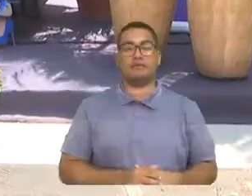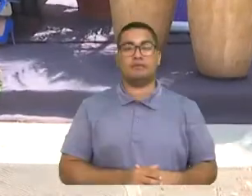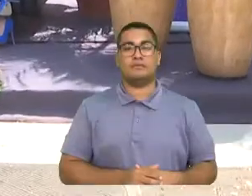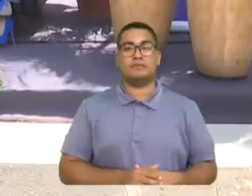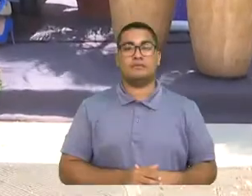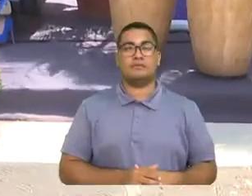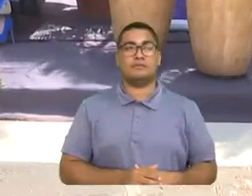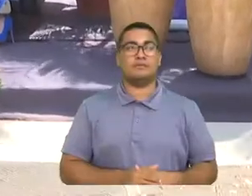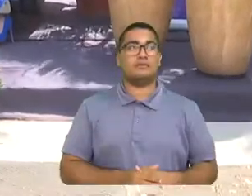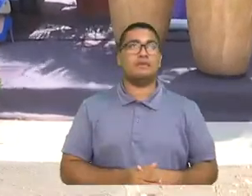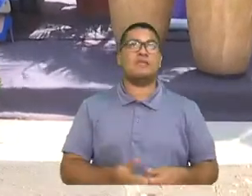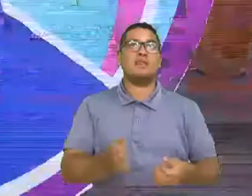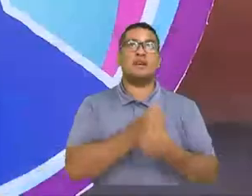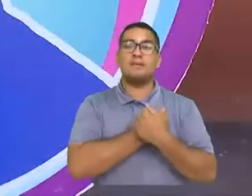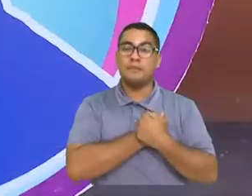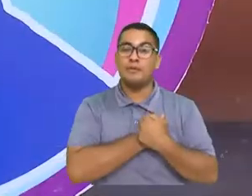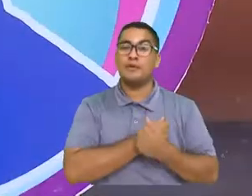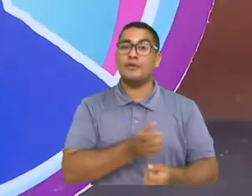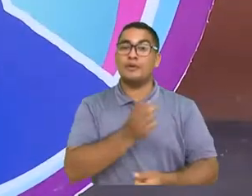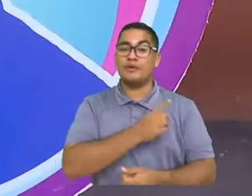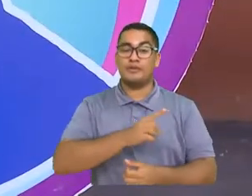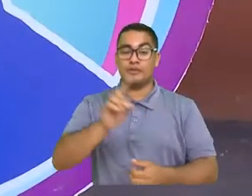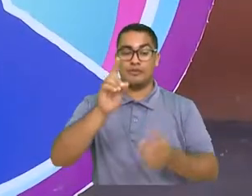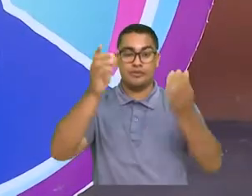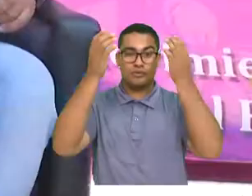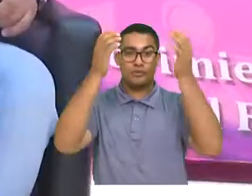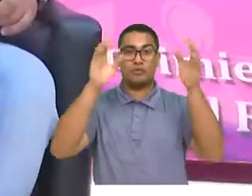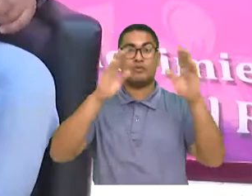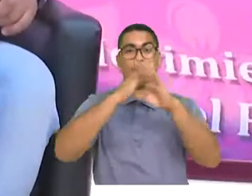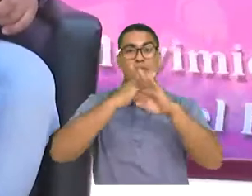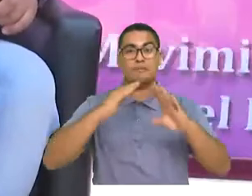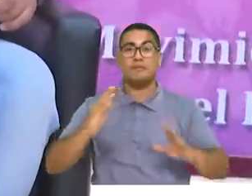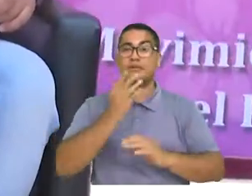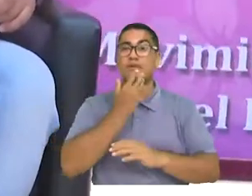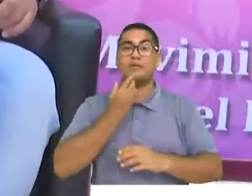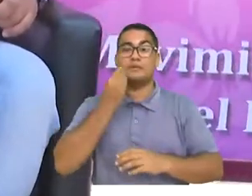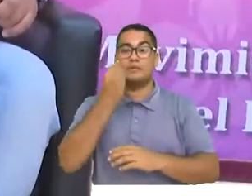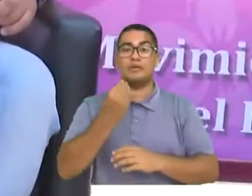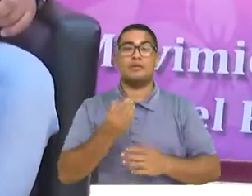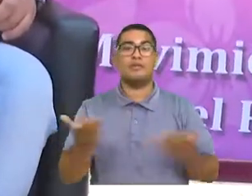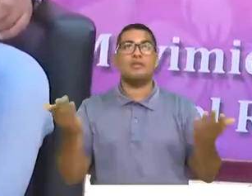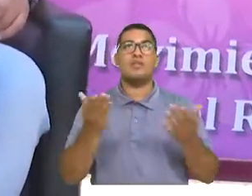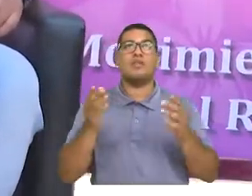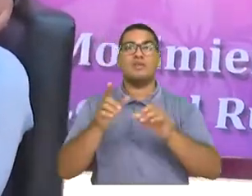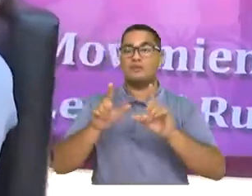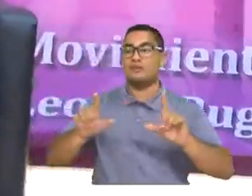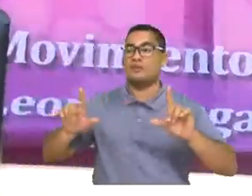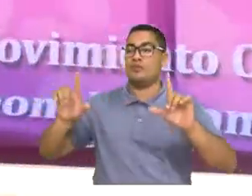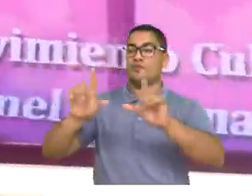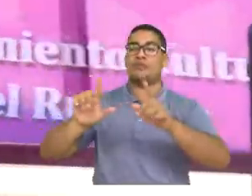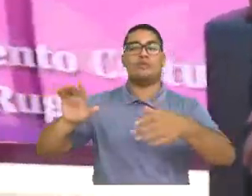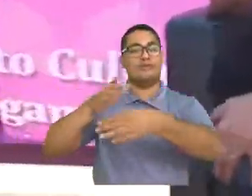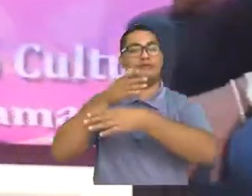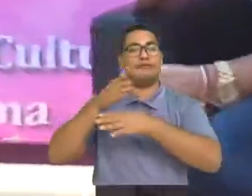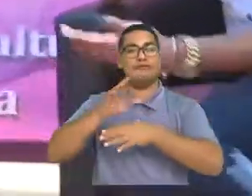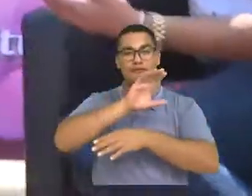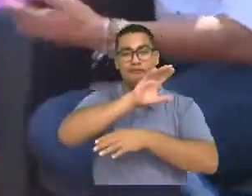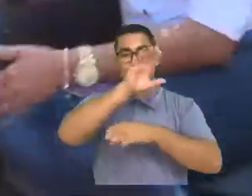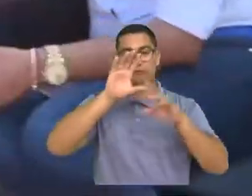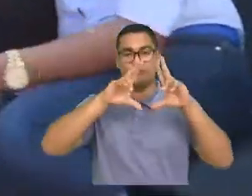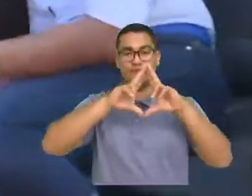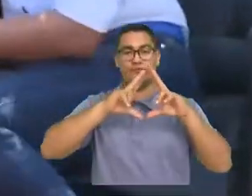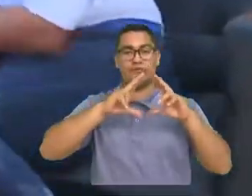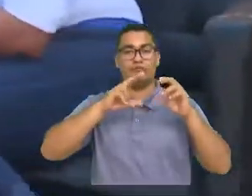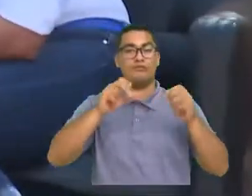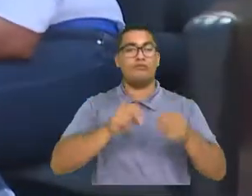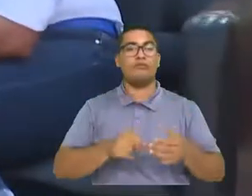Fomentar el amor a Dios y una cultura de paz en la juventud es lo que buscan estas clínicas musicales cristianas que serán impartidas